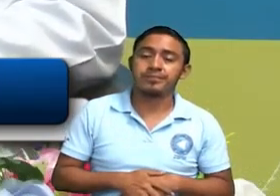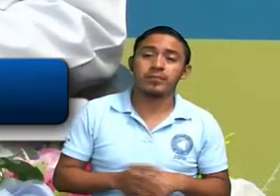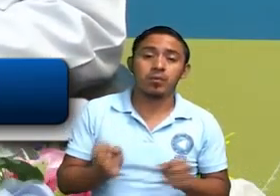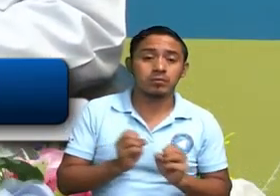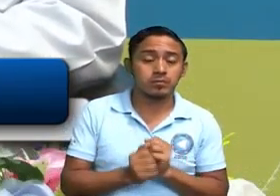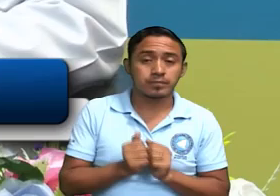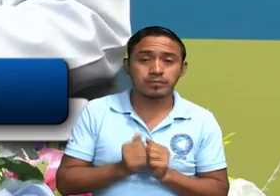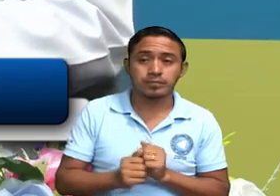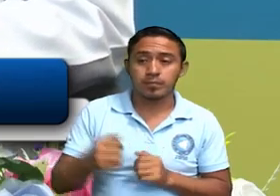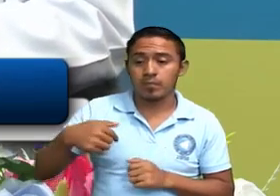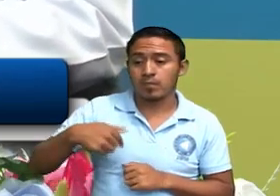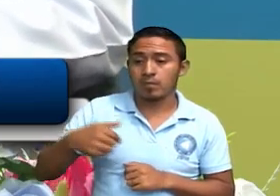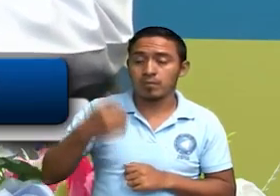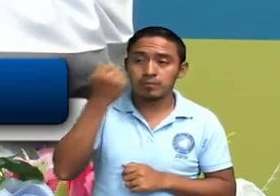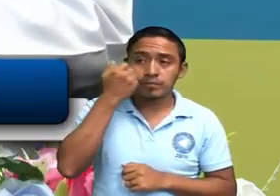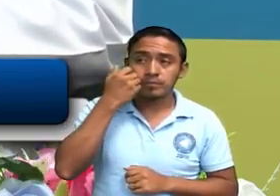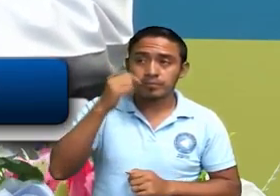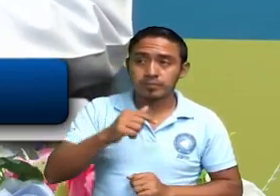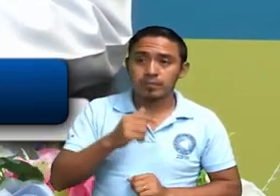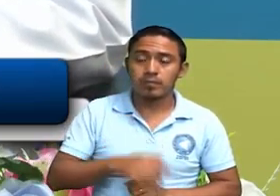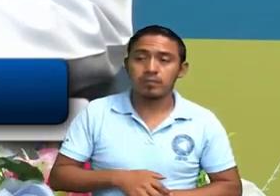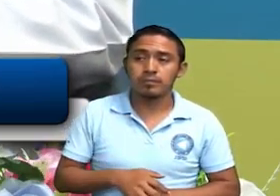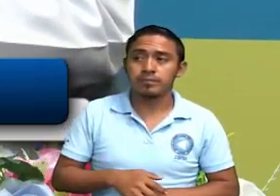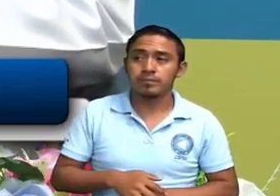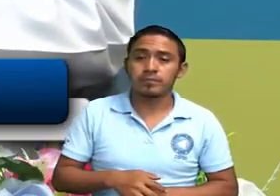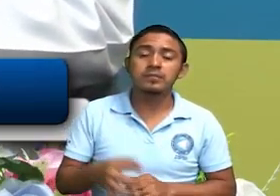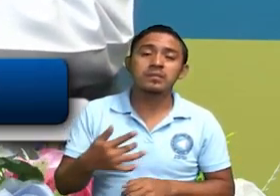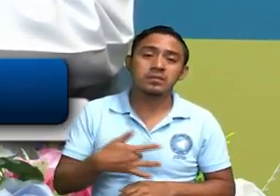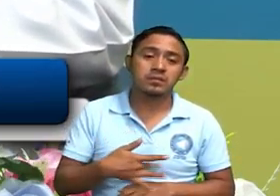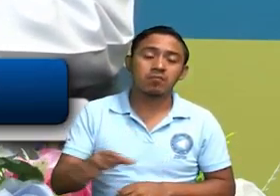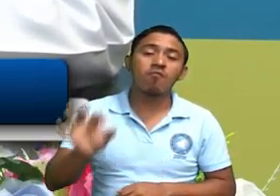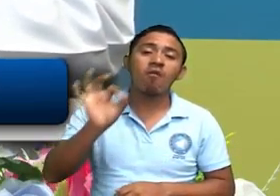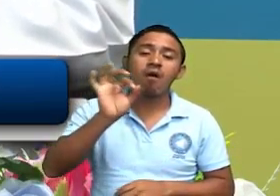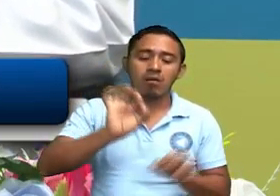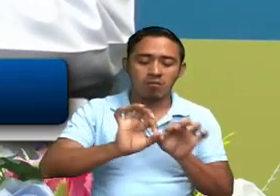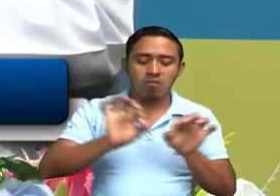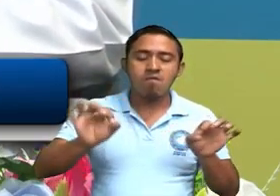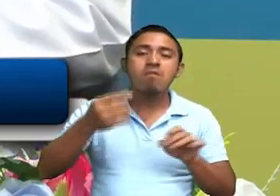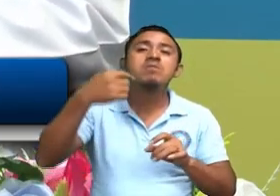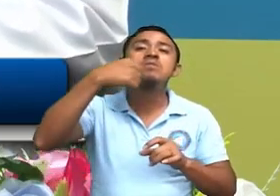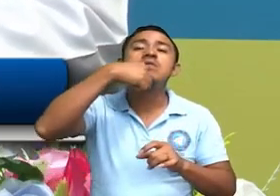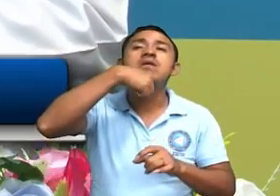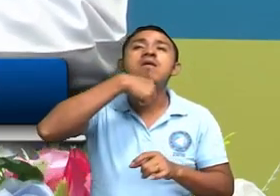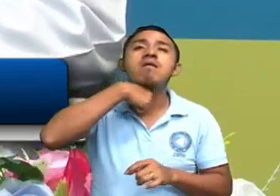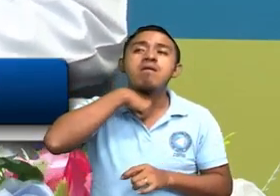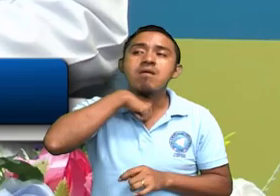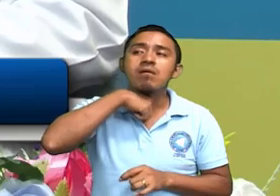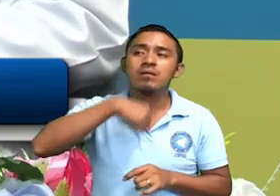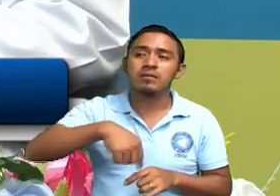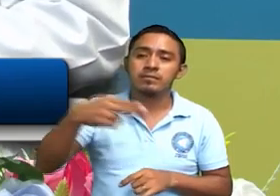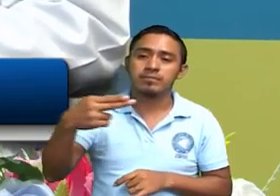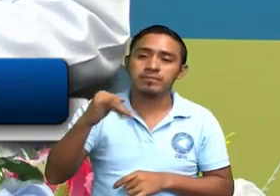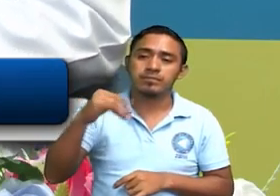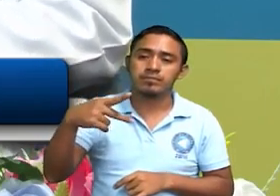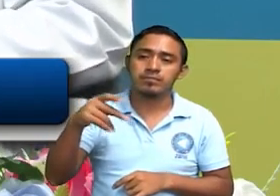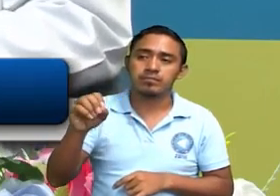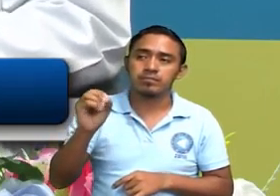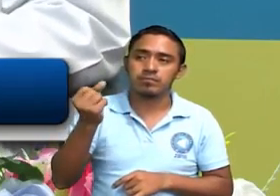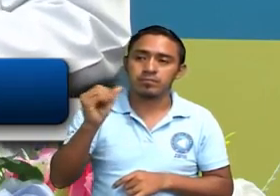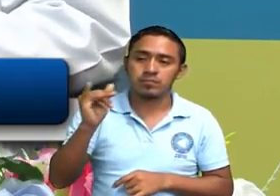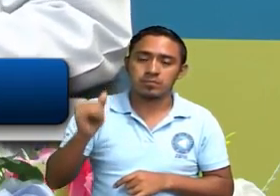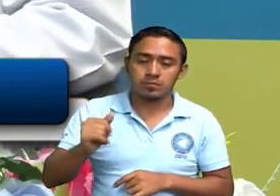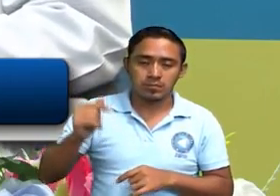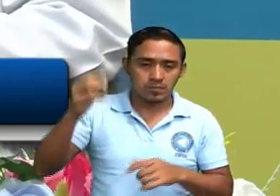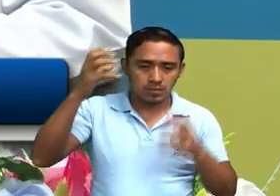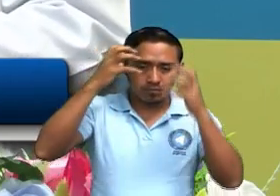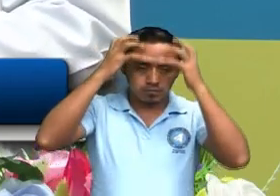patología que tuvo el niño, hay que intubar al niño, ¿verdad? Y entonces estos niños sufren una hipoxia